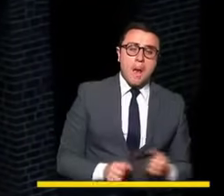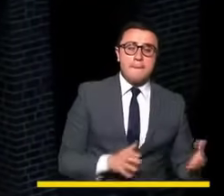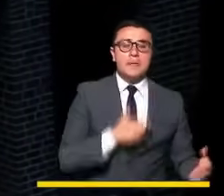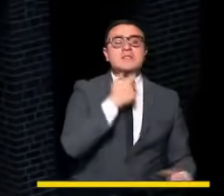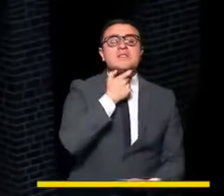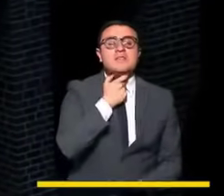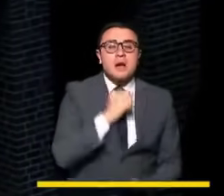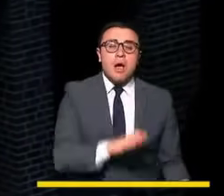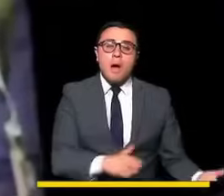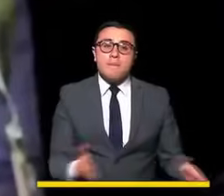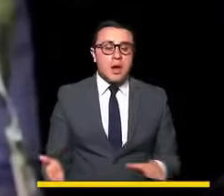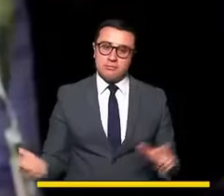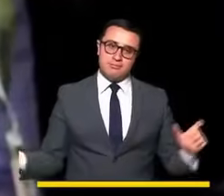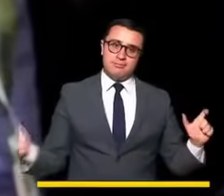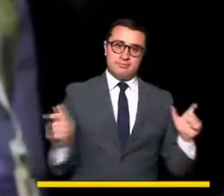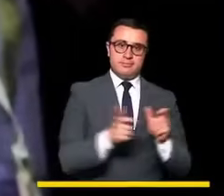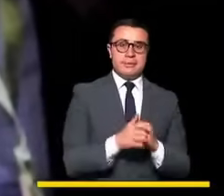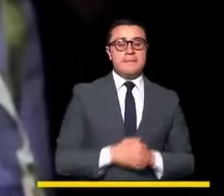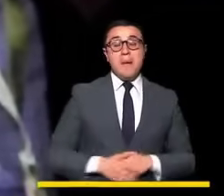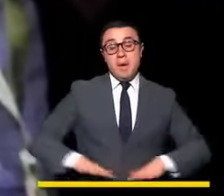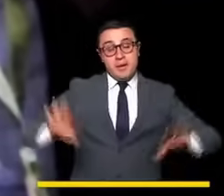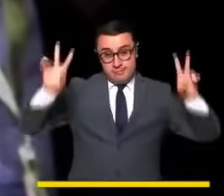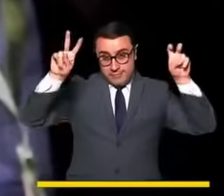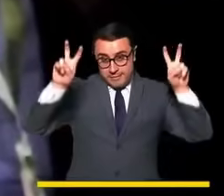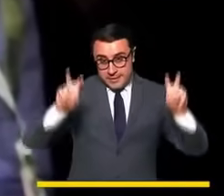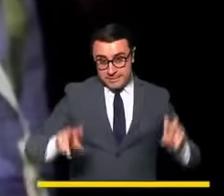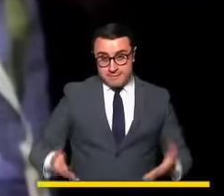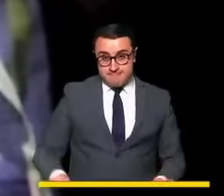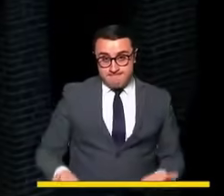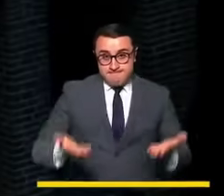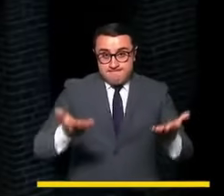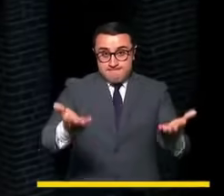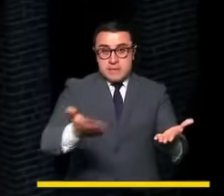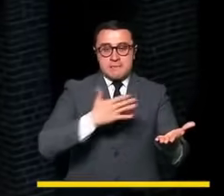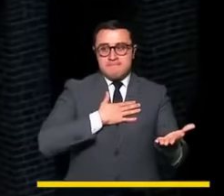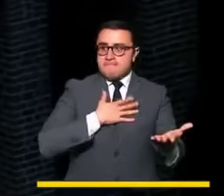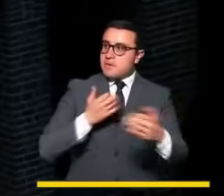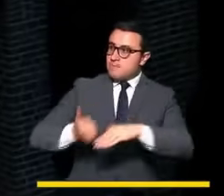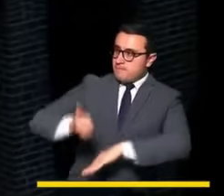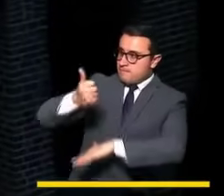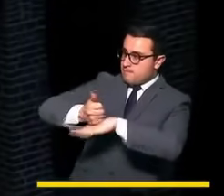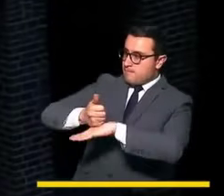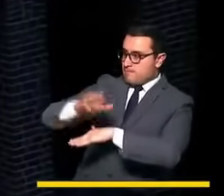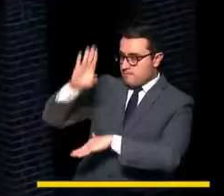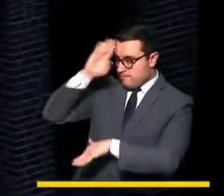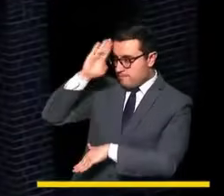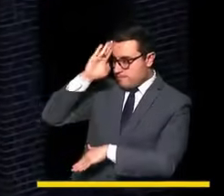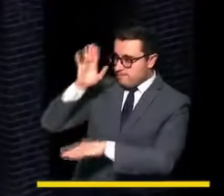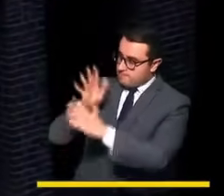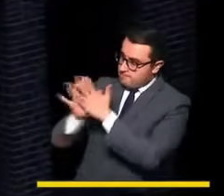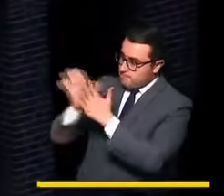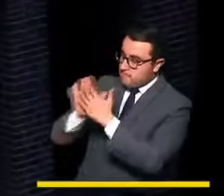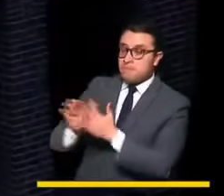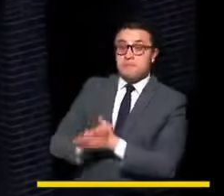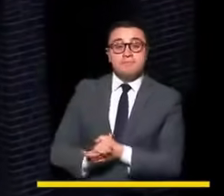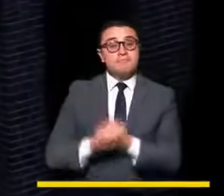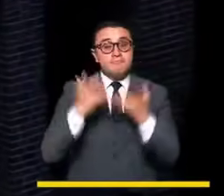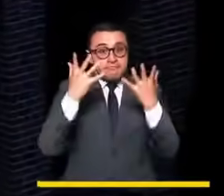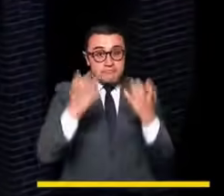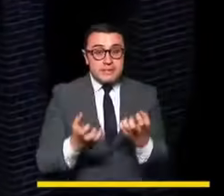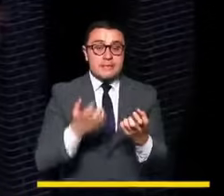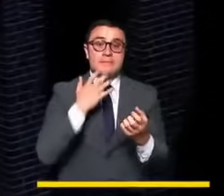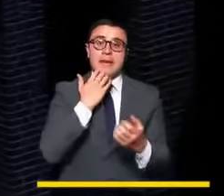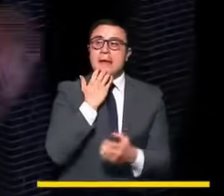sed. Dejo ahí estos temas, pero le quería decir al general que si queremos desarrollar, por